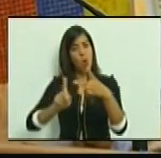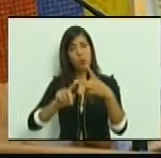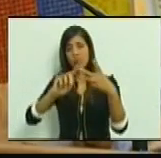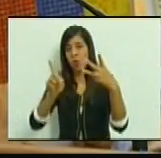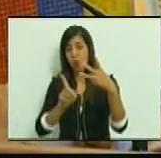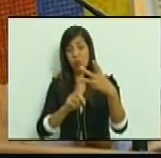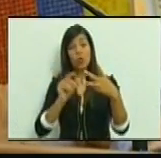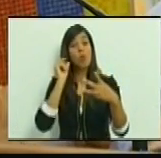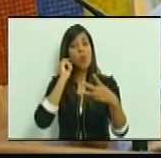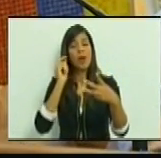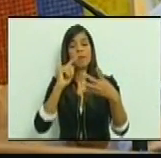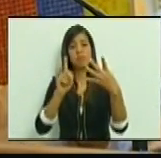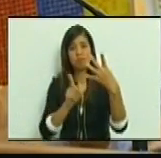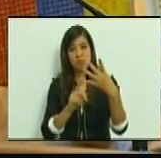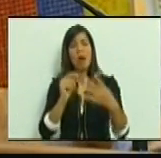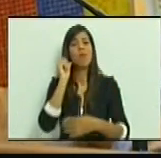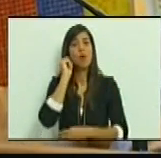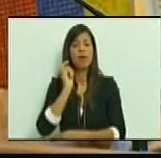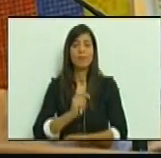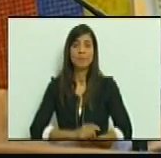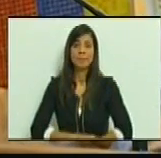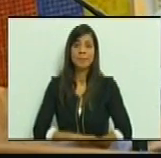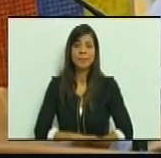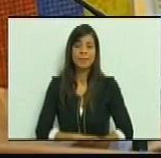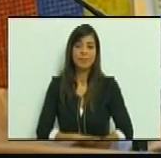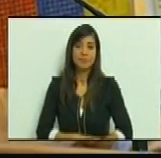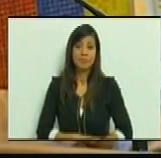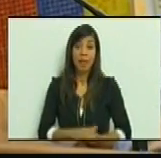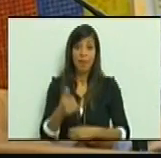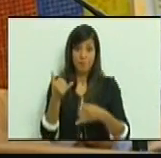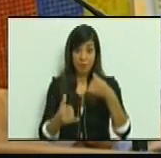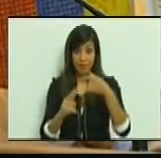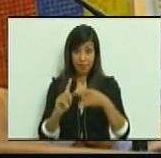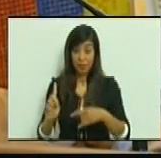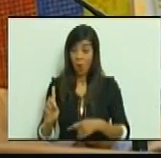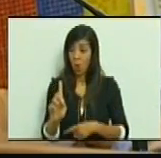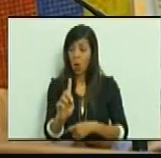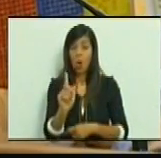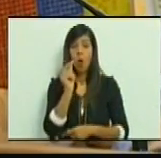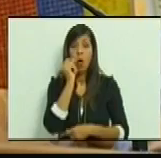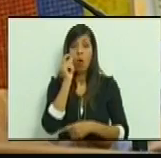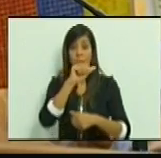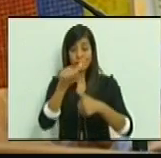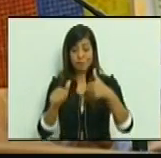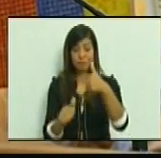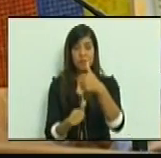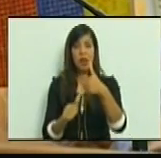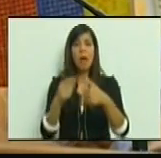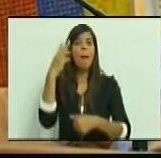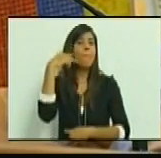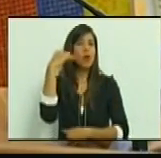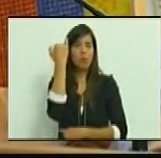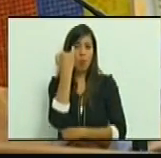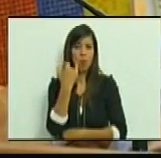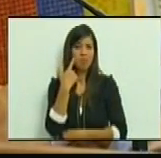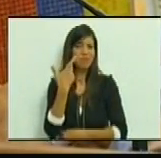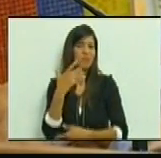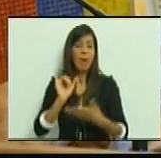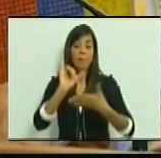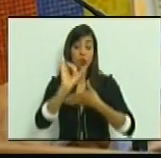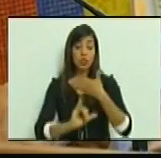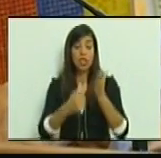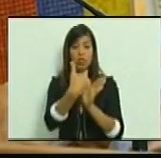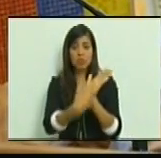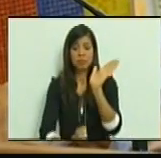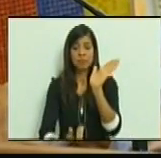y Tania Díaz. Seguidamente, el primer vicepresidente, el constituyente Aristóbulo Turi, dio lectura al proyecto de